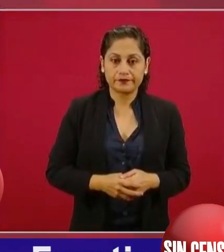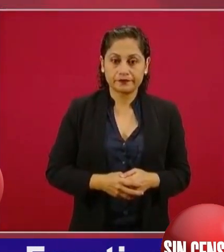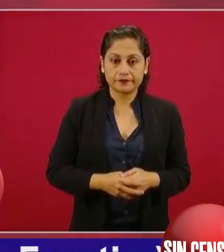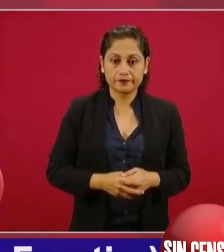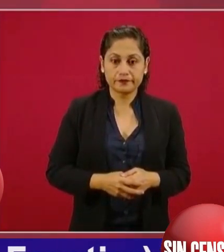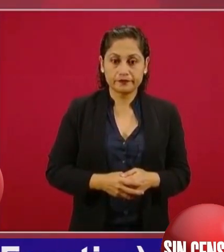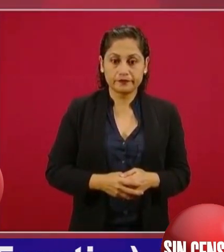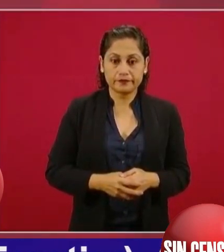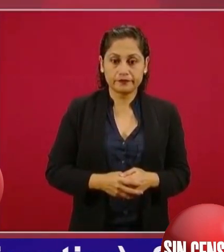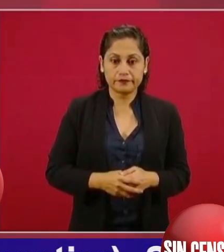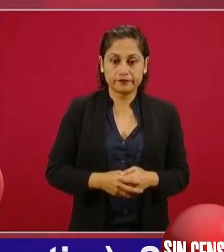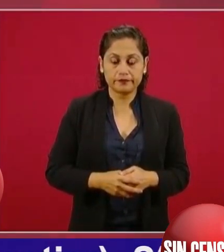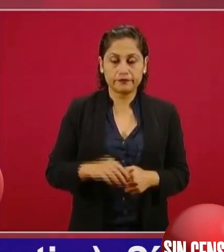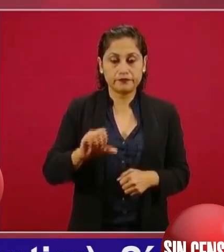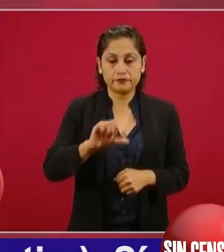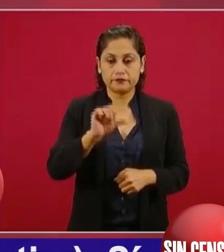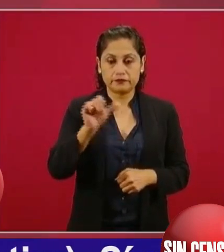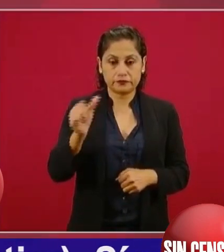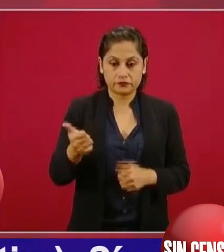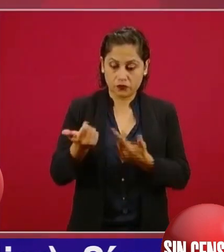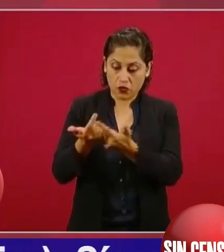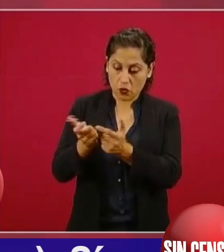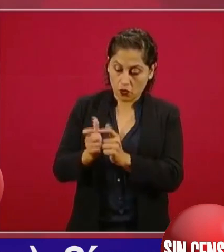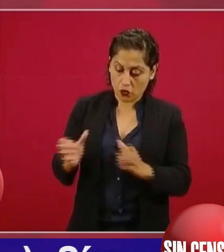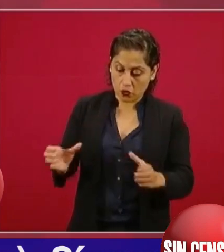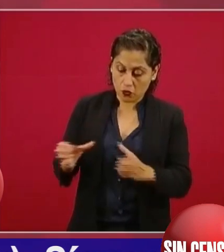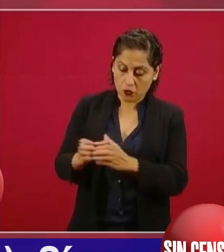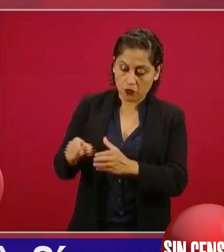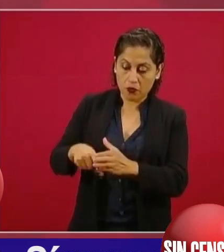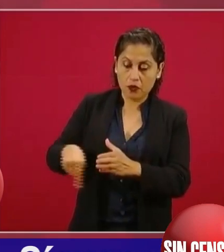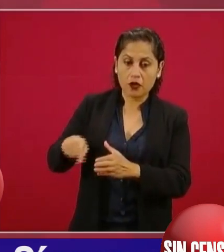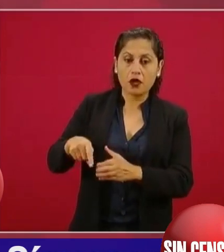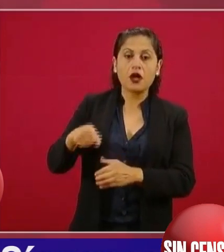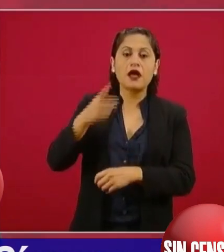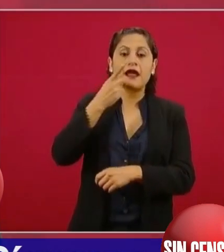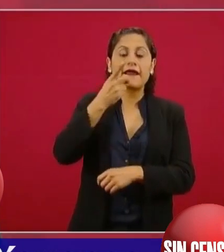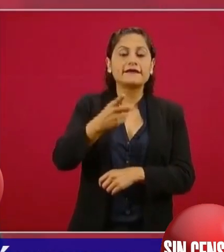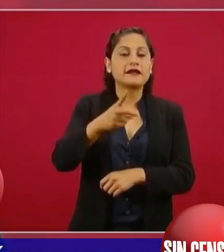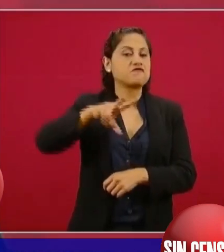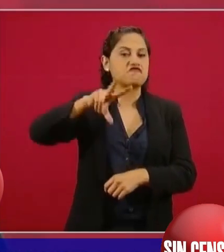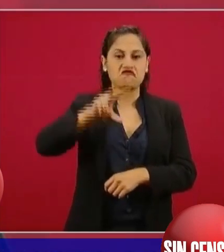un grupo dijo no, queremos los restos.